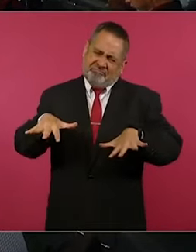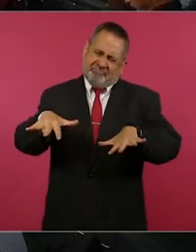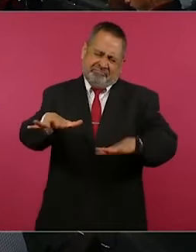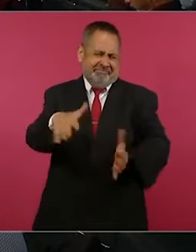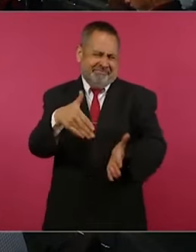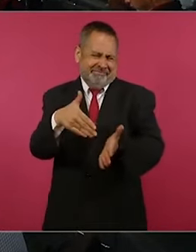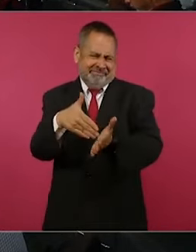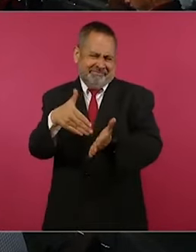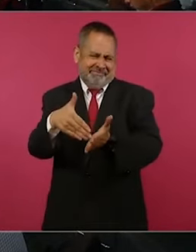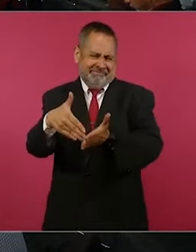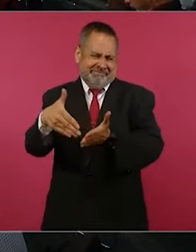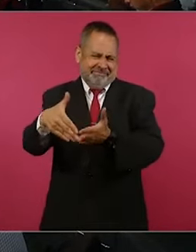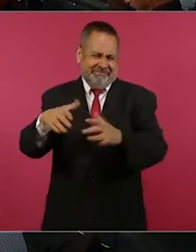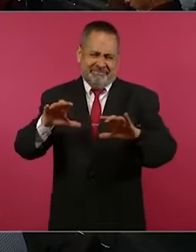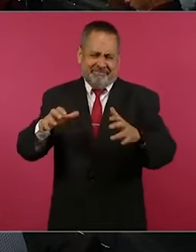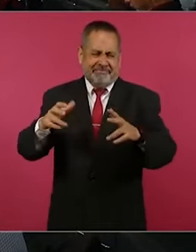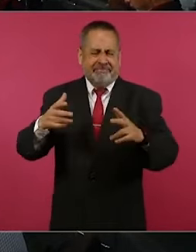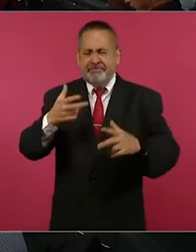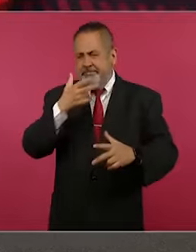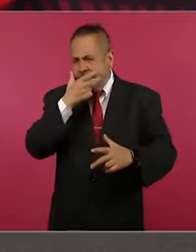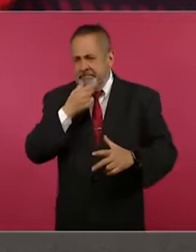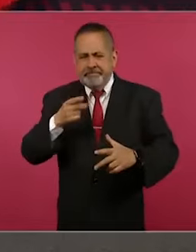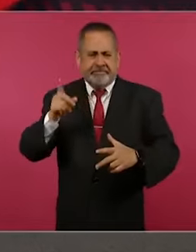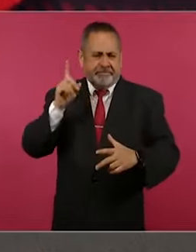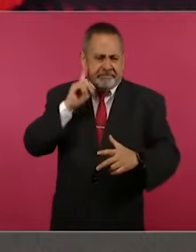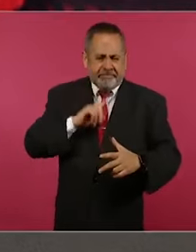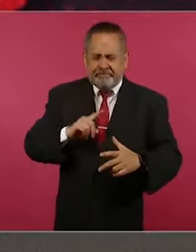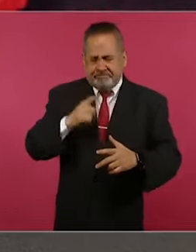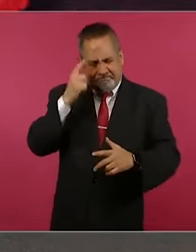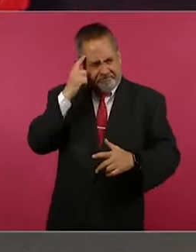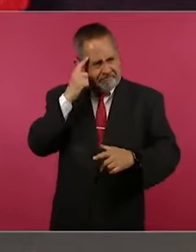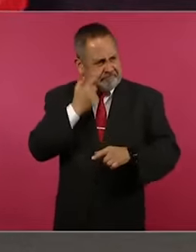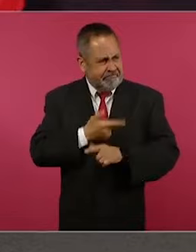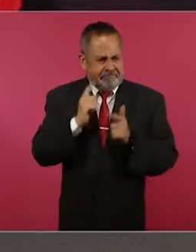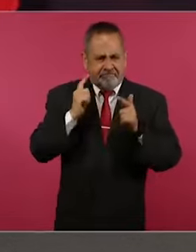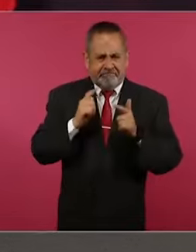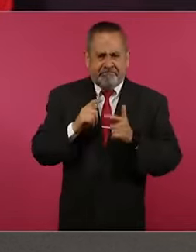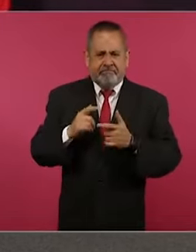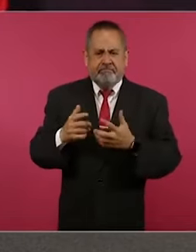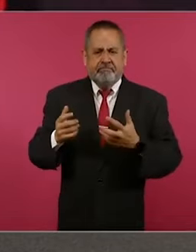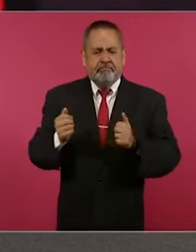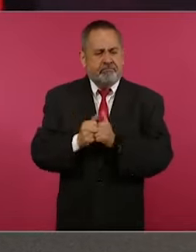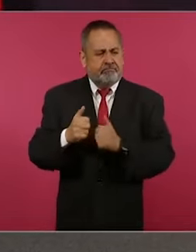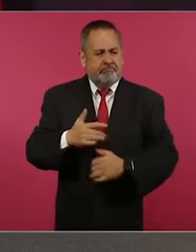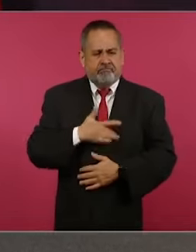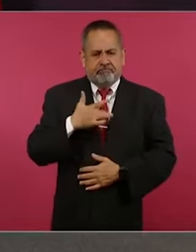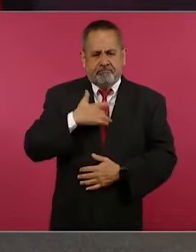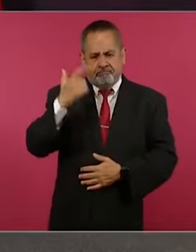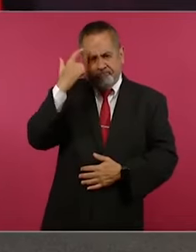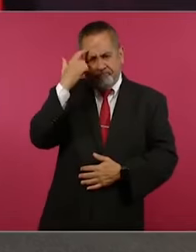de mujeres, de hombres libres, conscientes.